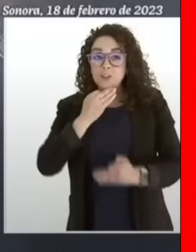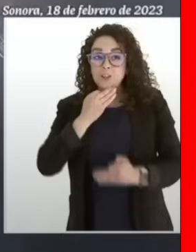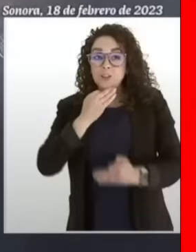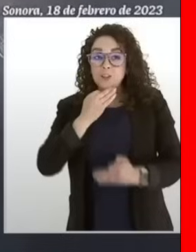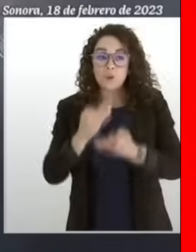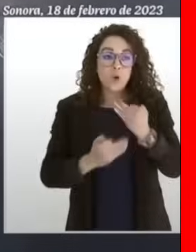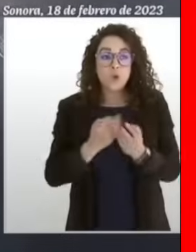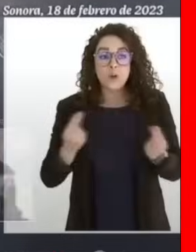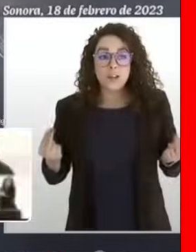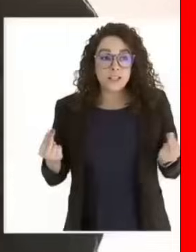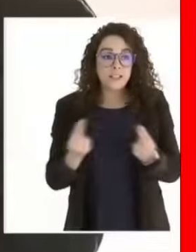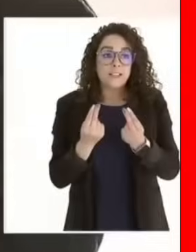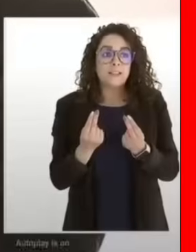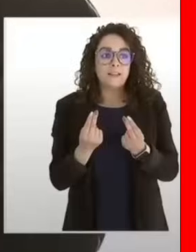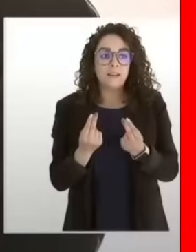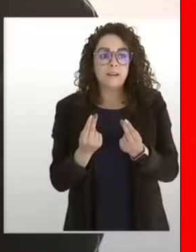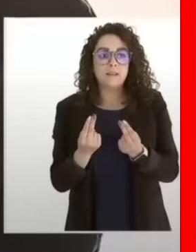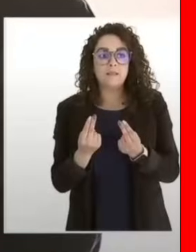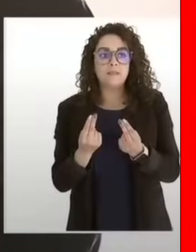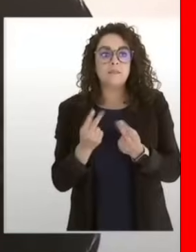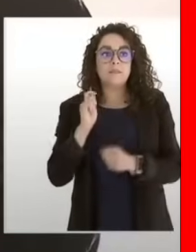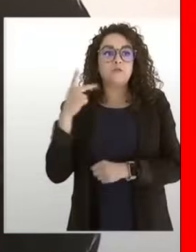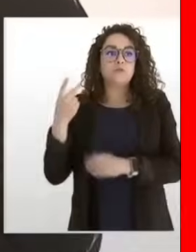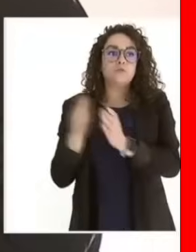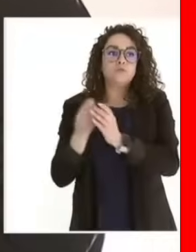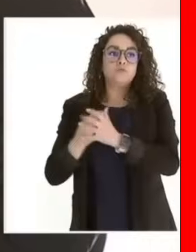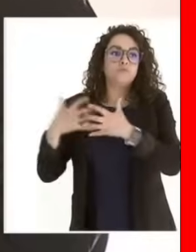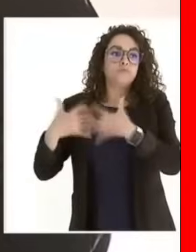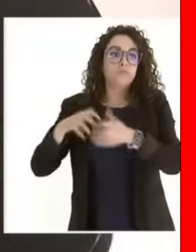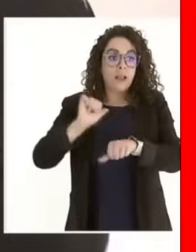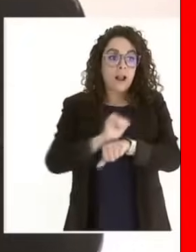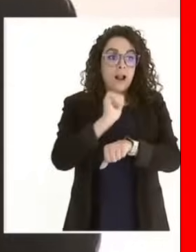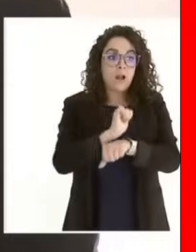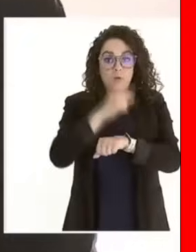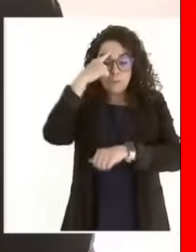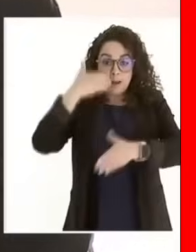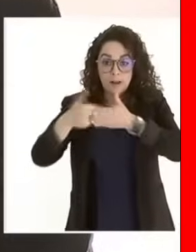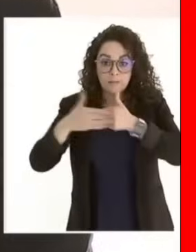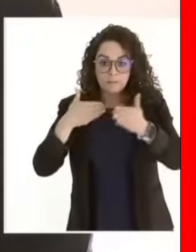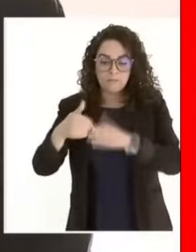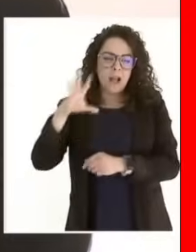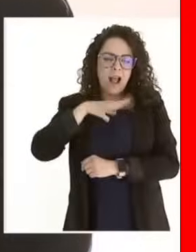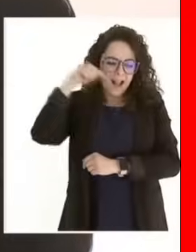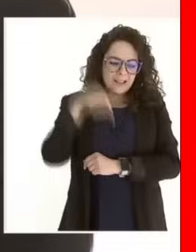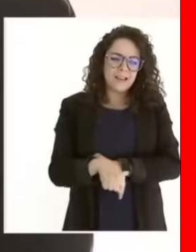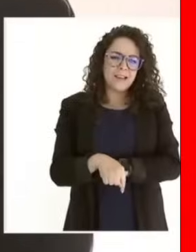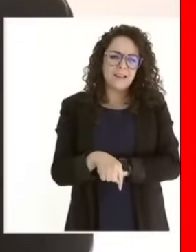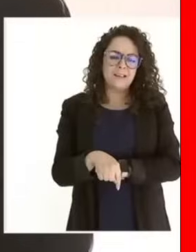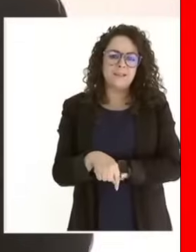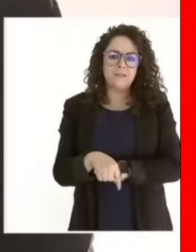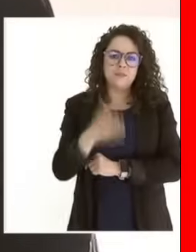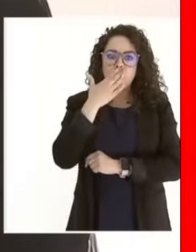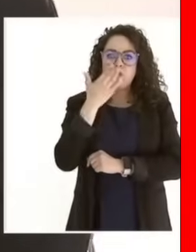escucharlo modernización de la industria Automotriz se tiene en Sonora por eso hablamos